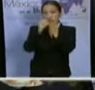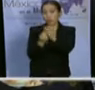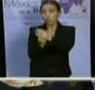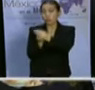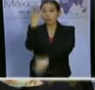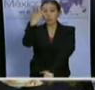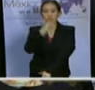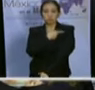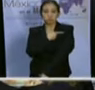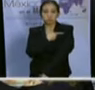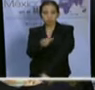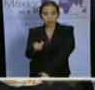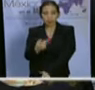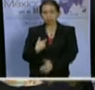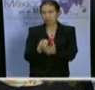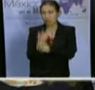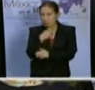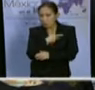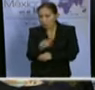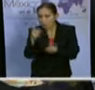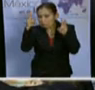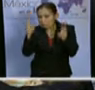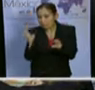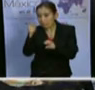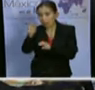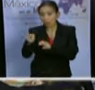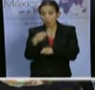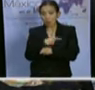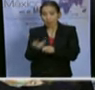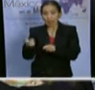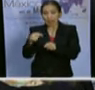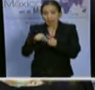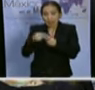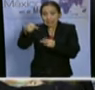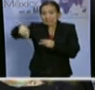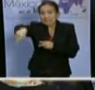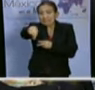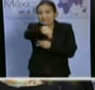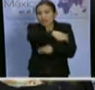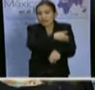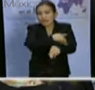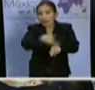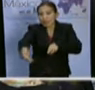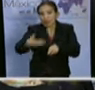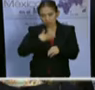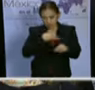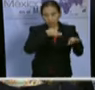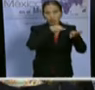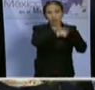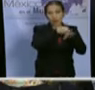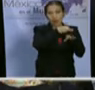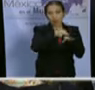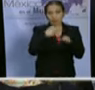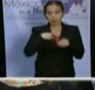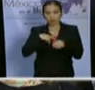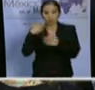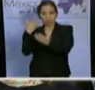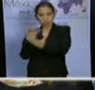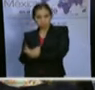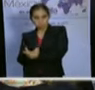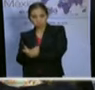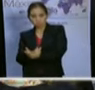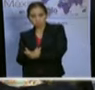nuevos pobres. Los nuevos pobres o la pobreza activa son esas familias que, teniendo trabajo, o sea, no son personas que están